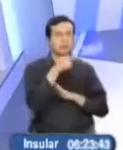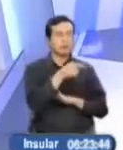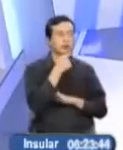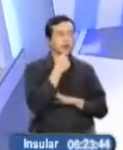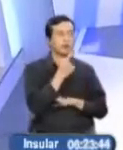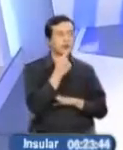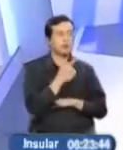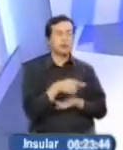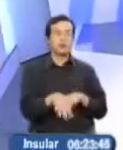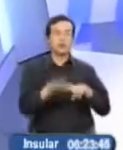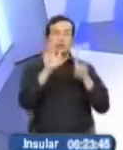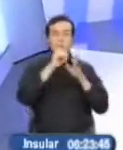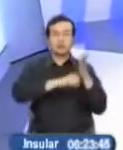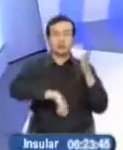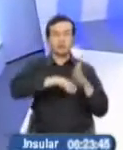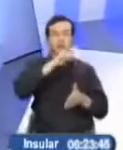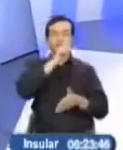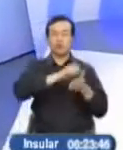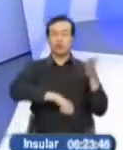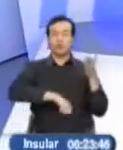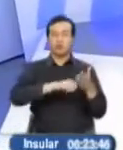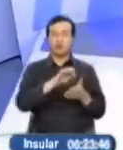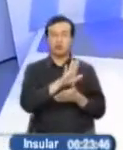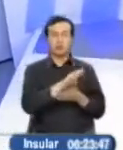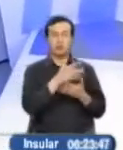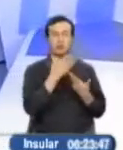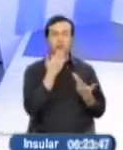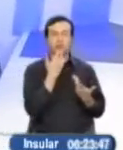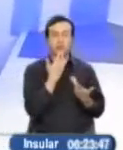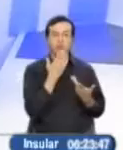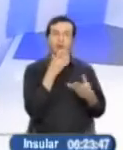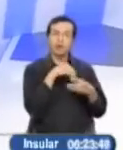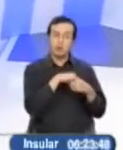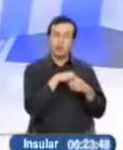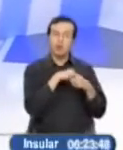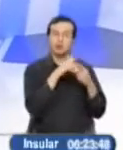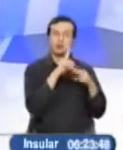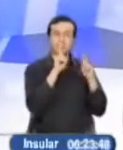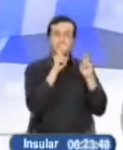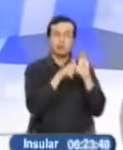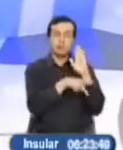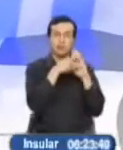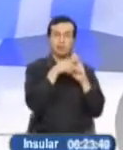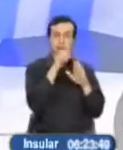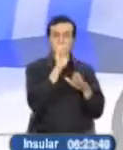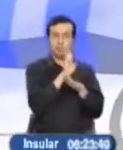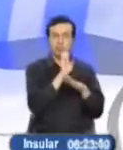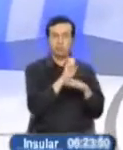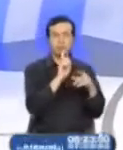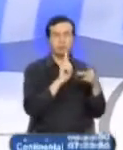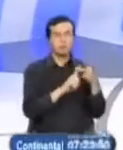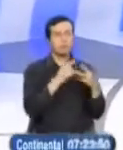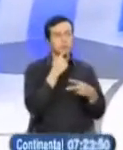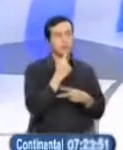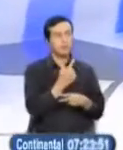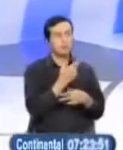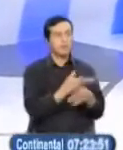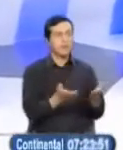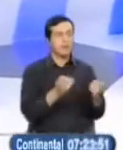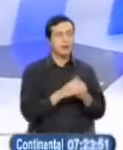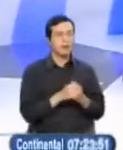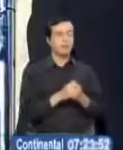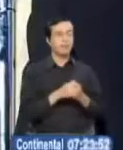beneficiado con seis contratos dentro de la dentro de lo que es Petroecuador, y se menciona